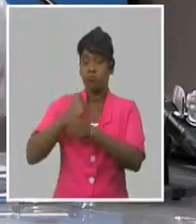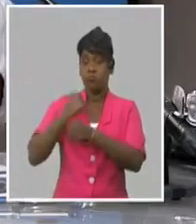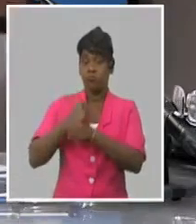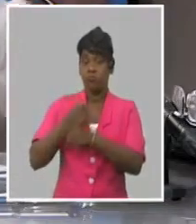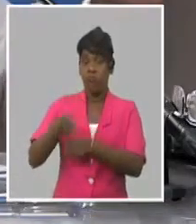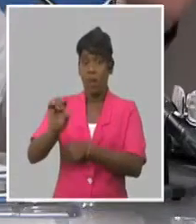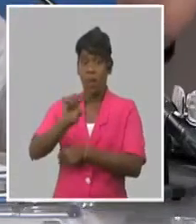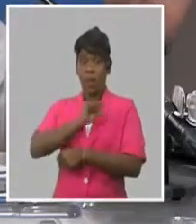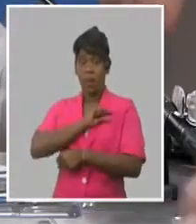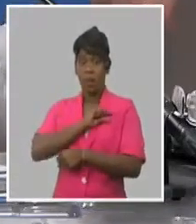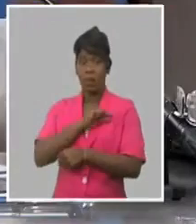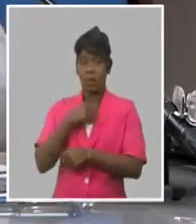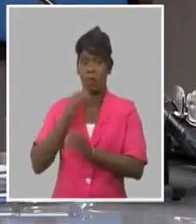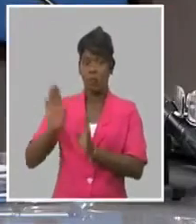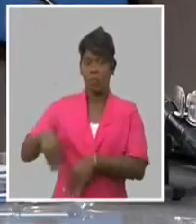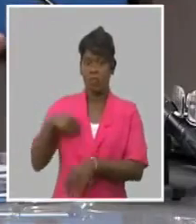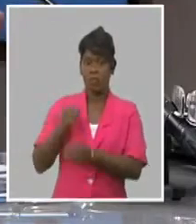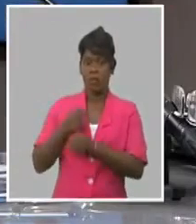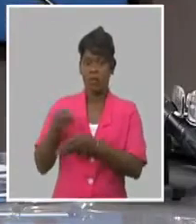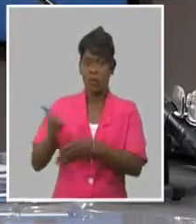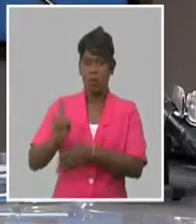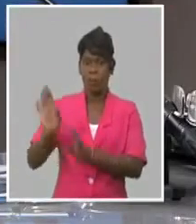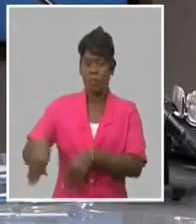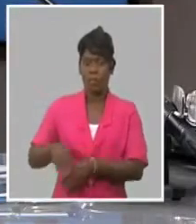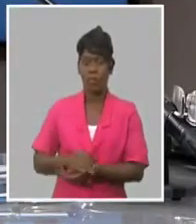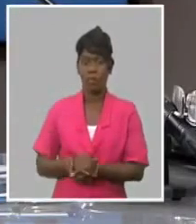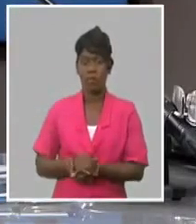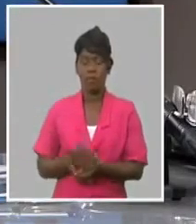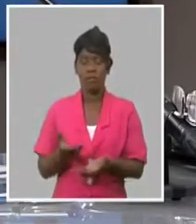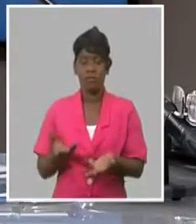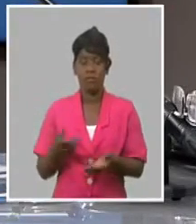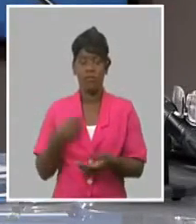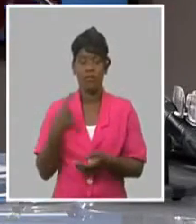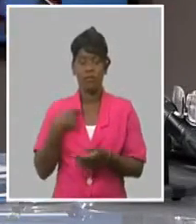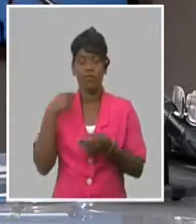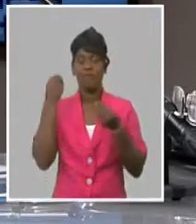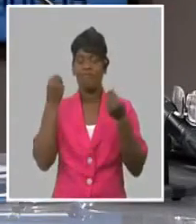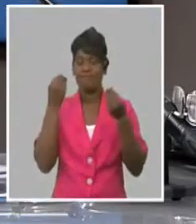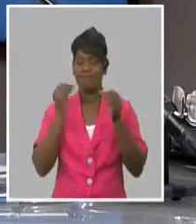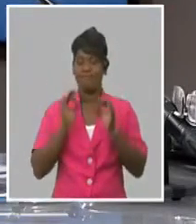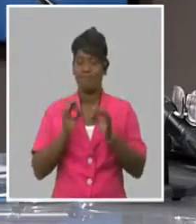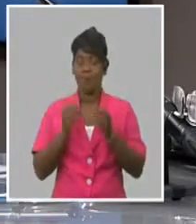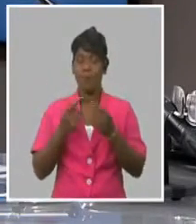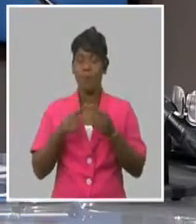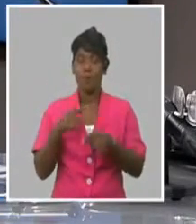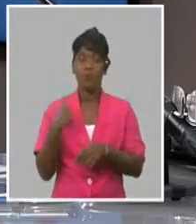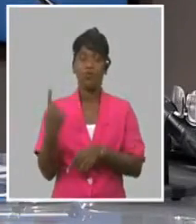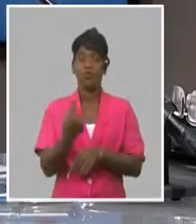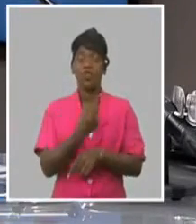principio, todos recibimos subsidios y a todos no nos alcanza el salario.